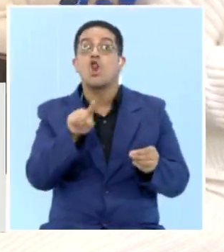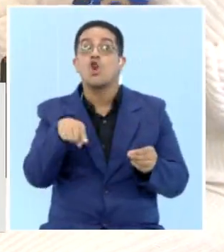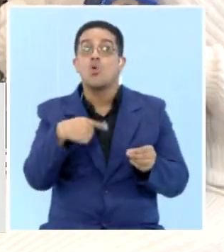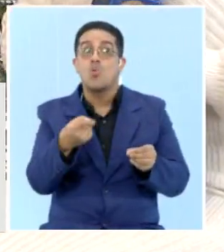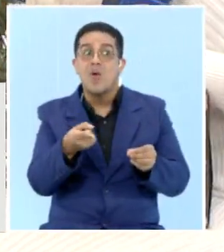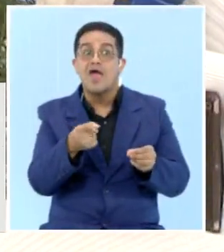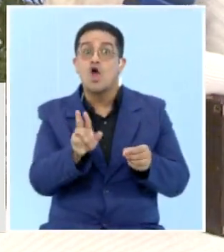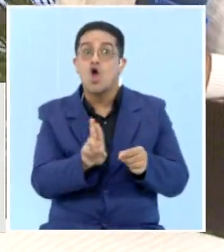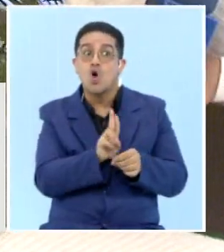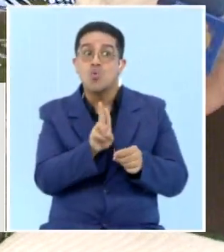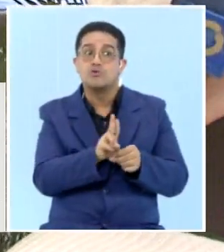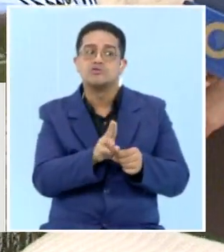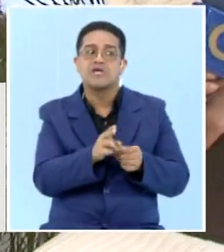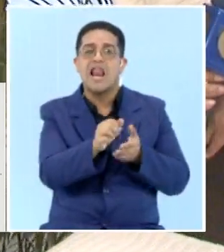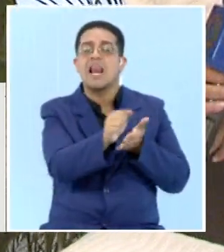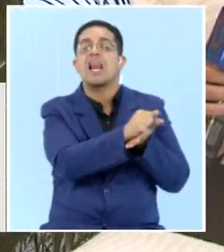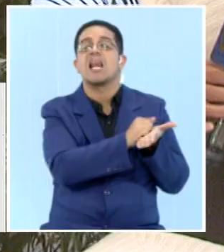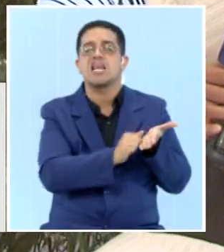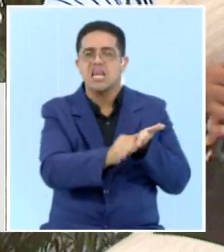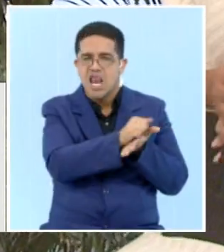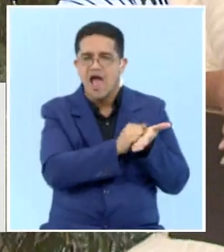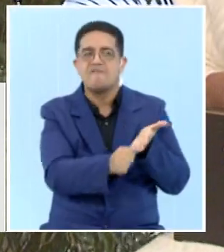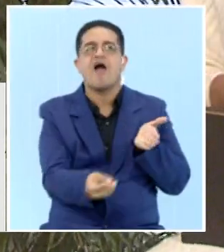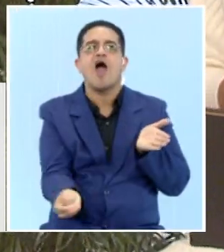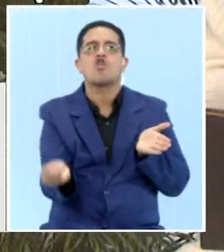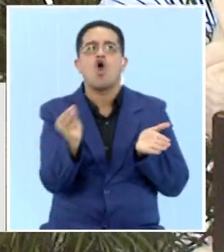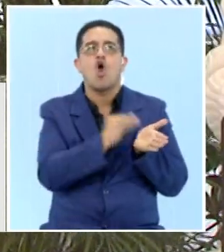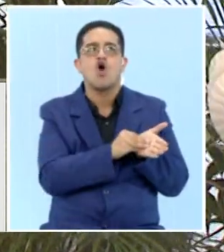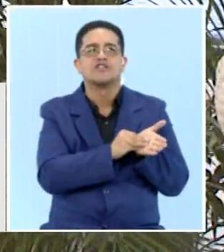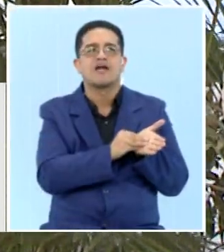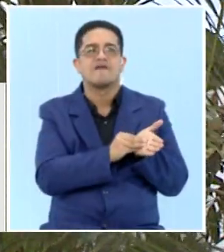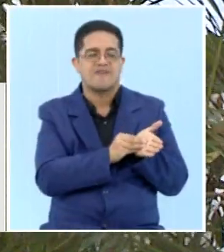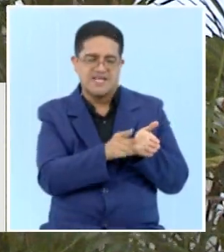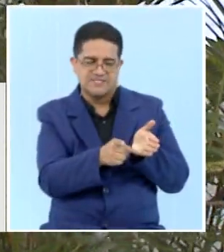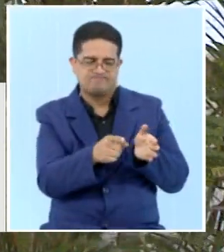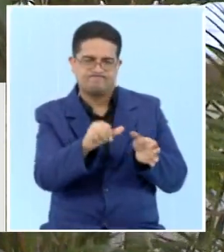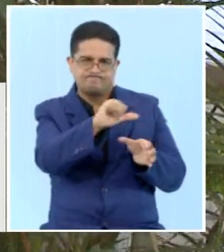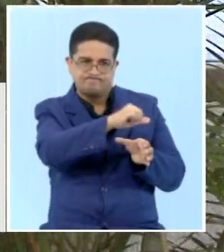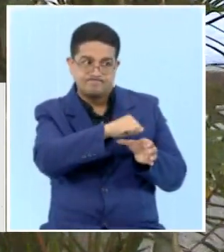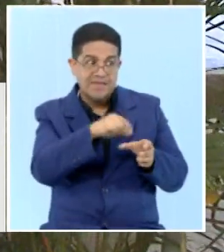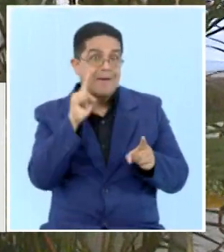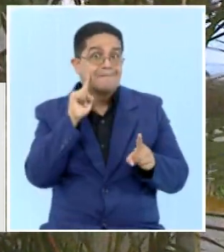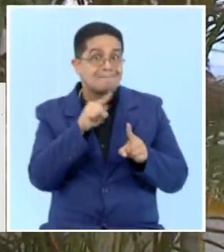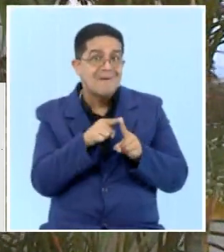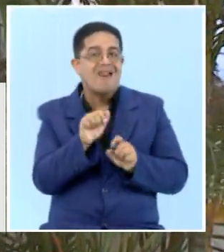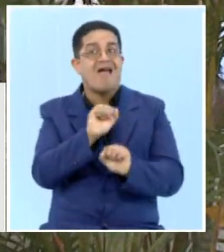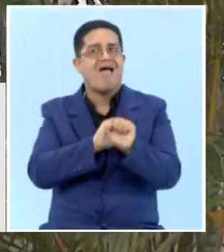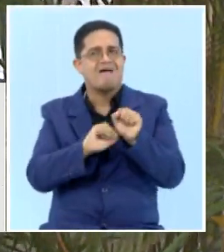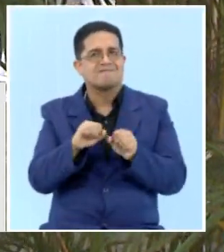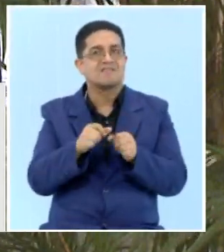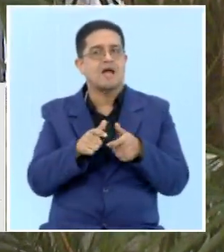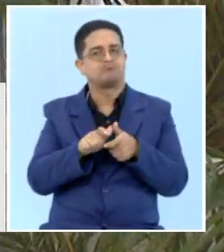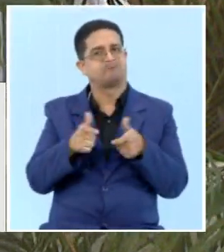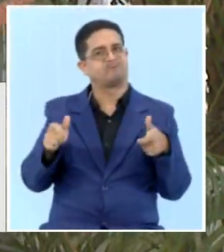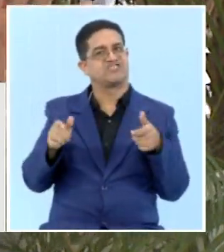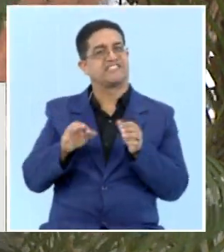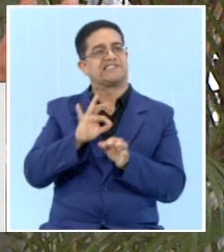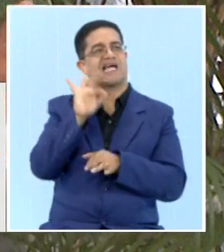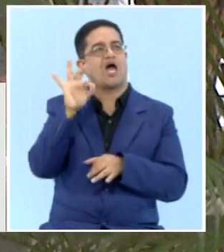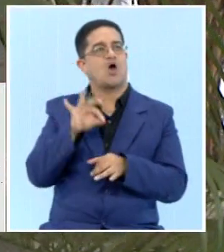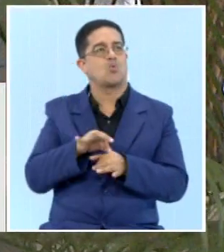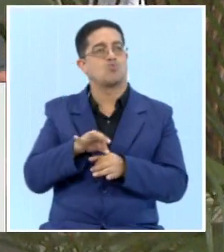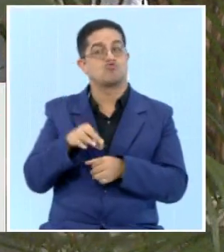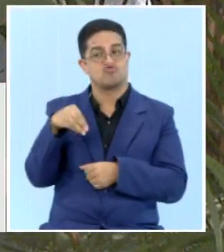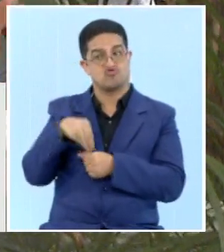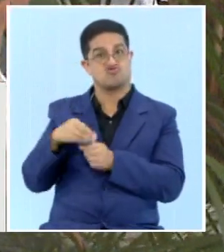lavar muy bien la superficie de esas paredes para evitar la presencia del zancudo en casa. Un zancudo en